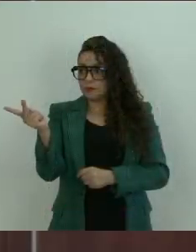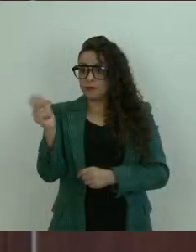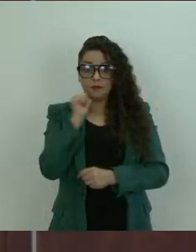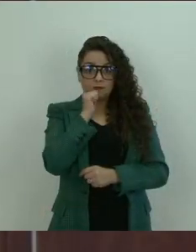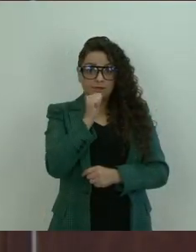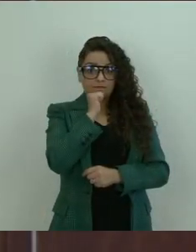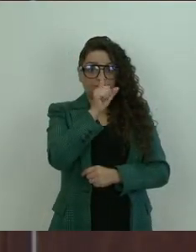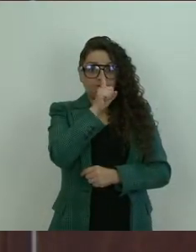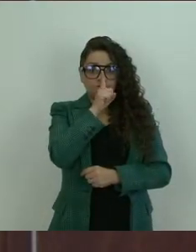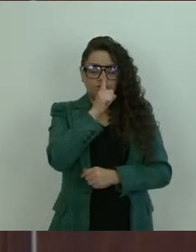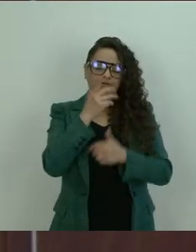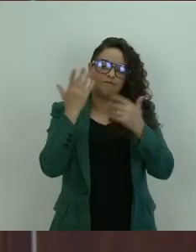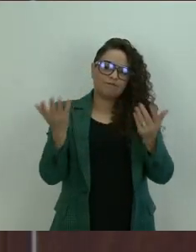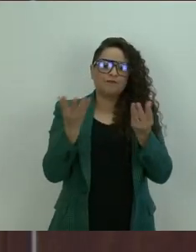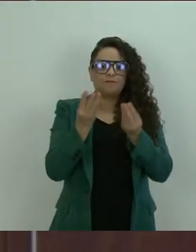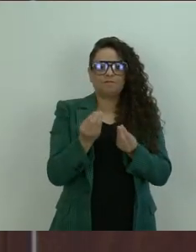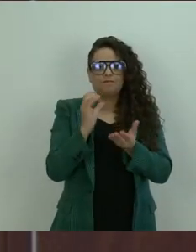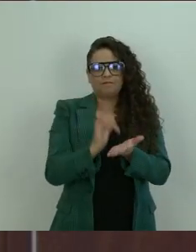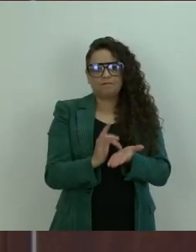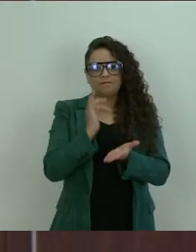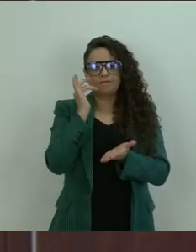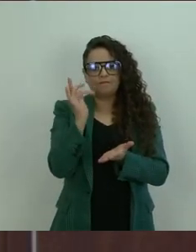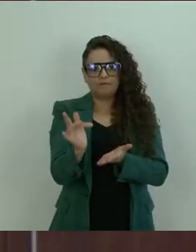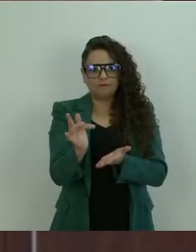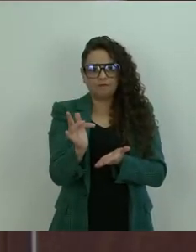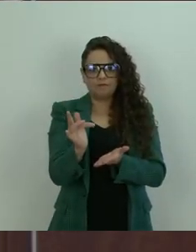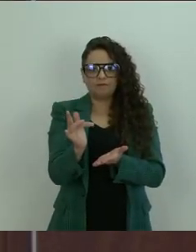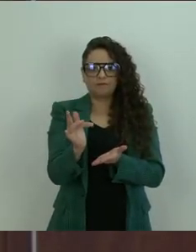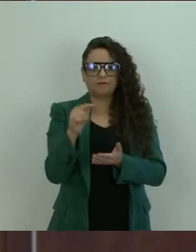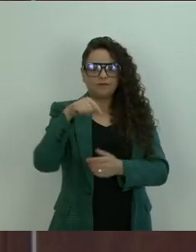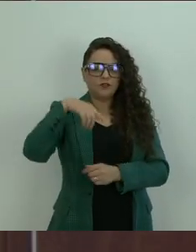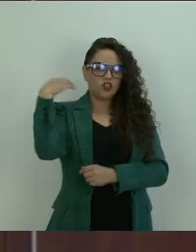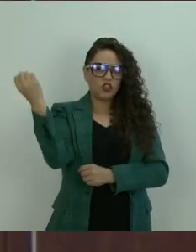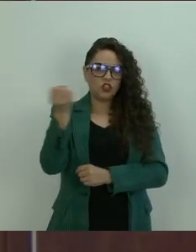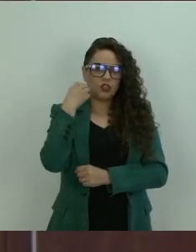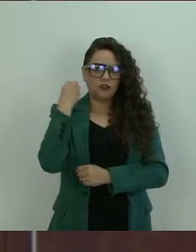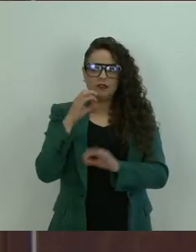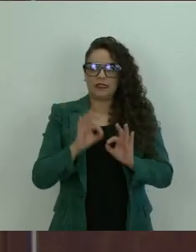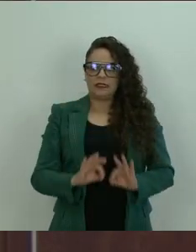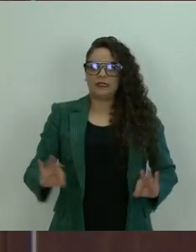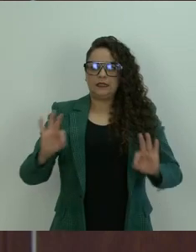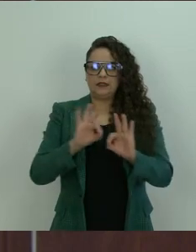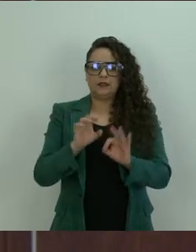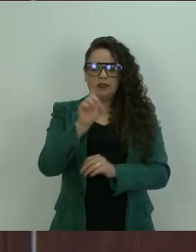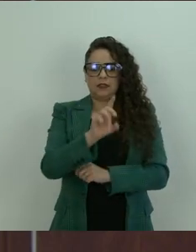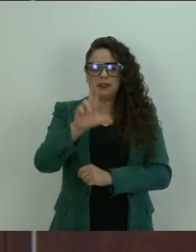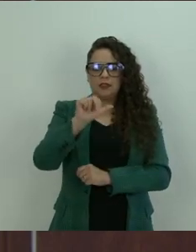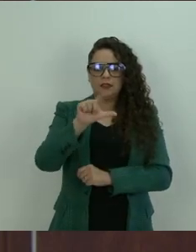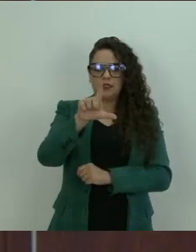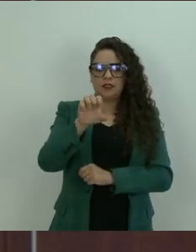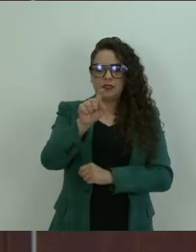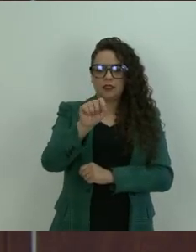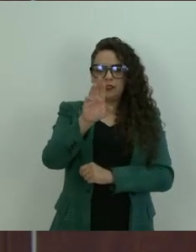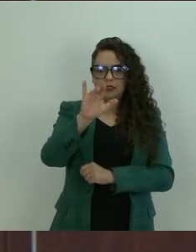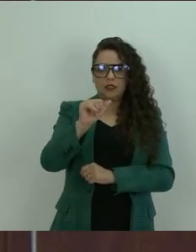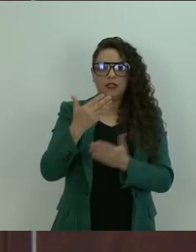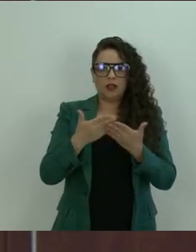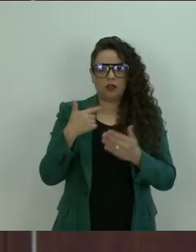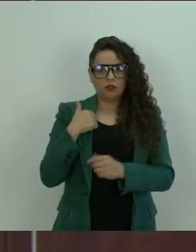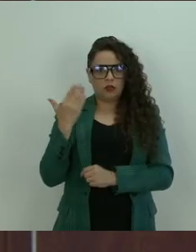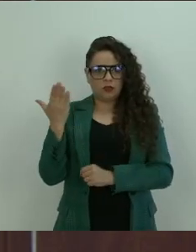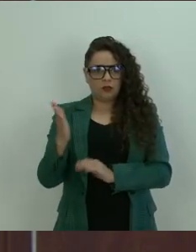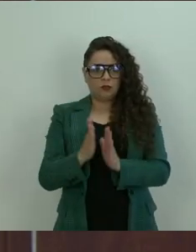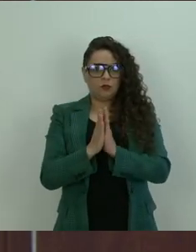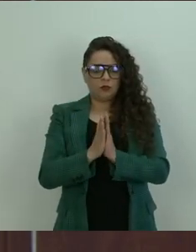Bueno, pues agradecemos la conferencia magistral de la doctora Leticia y en este momento le pedimos por favor a